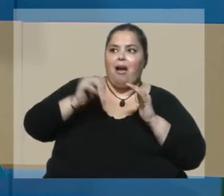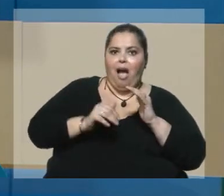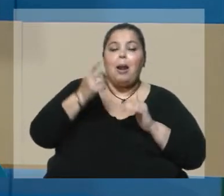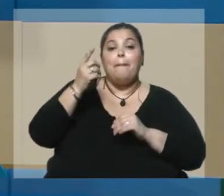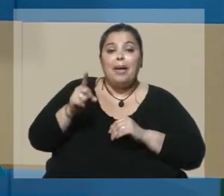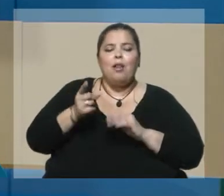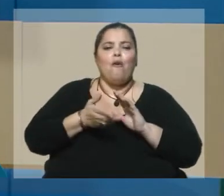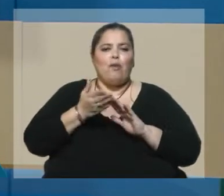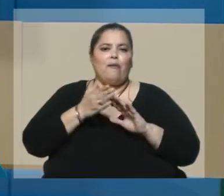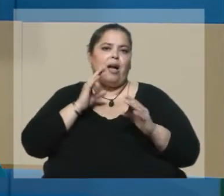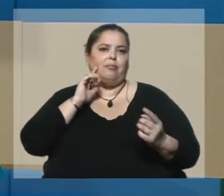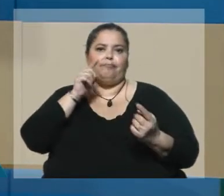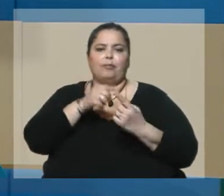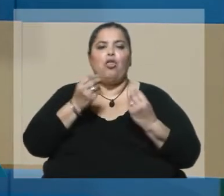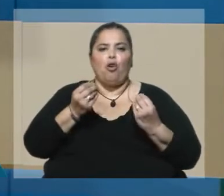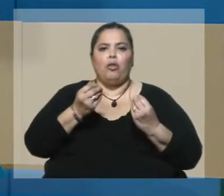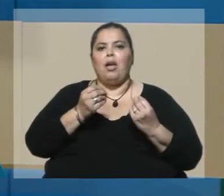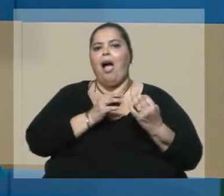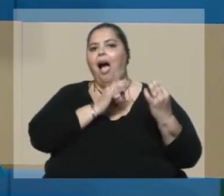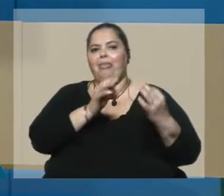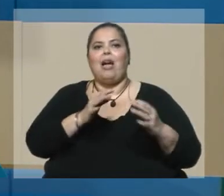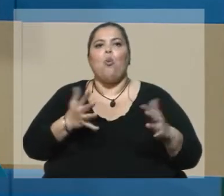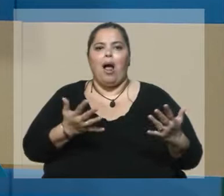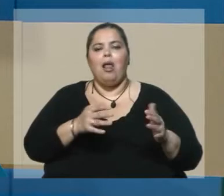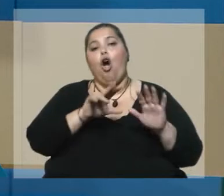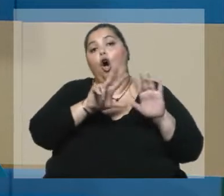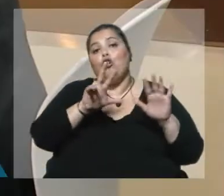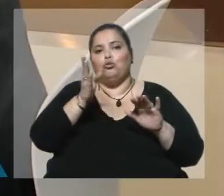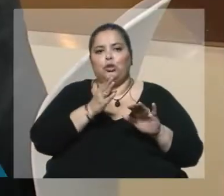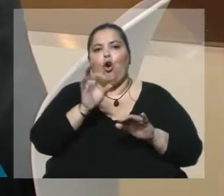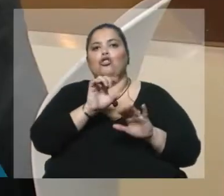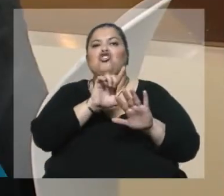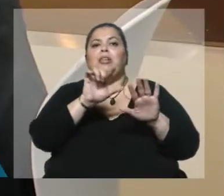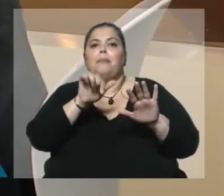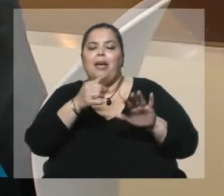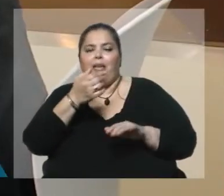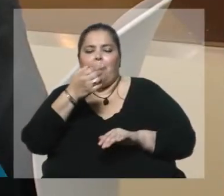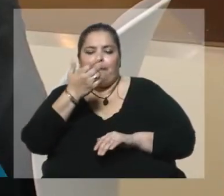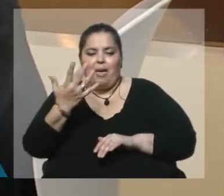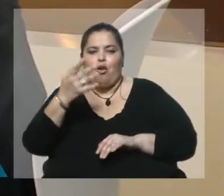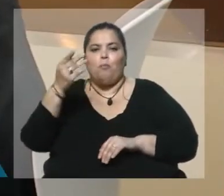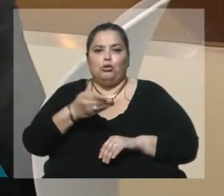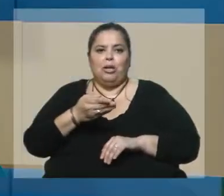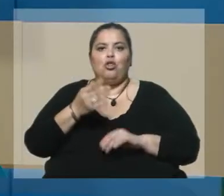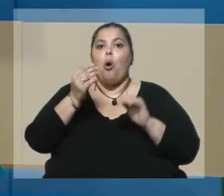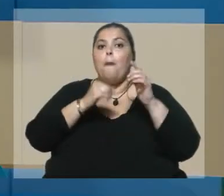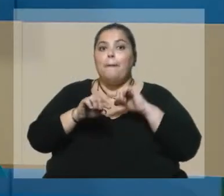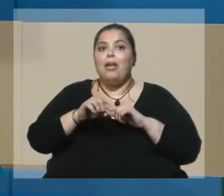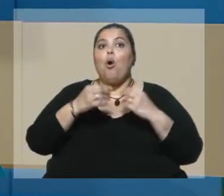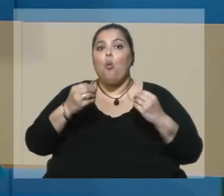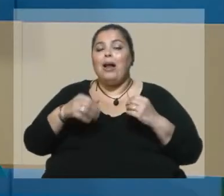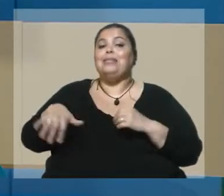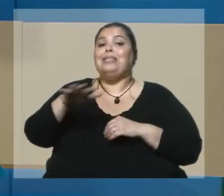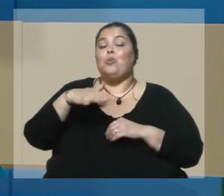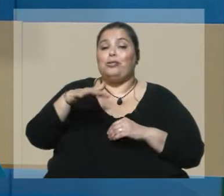que hablábamos recién ocho siete y medio por ciento siempre afuera del Rango meta que marca el Banco Central igual Ese es nuestro escenario